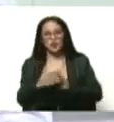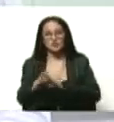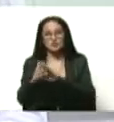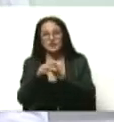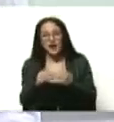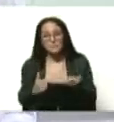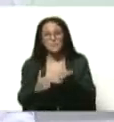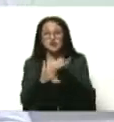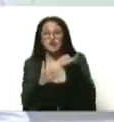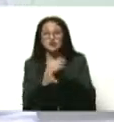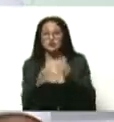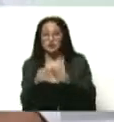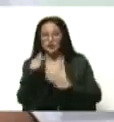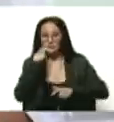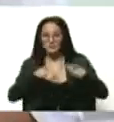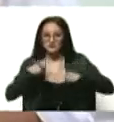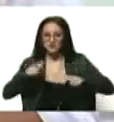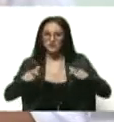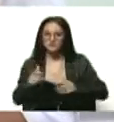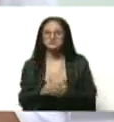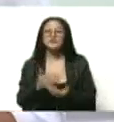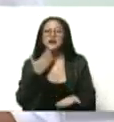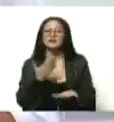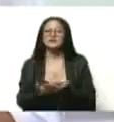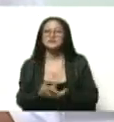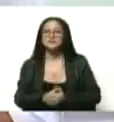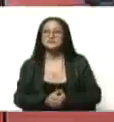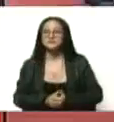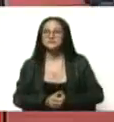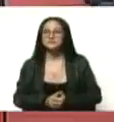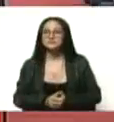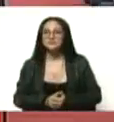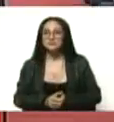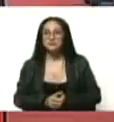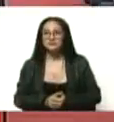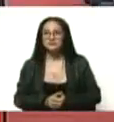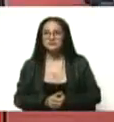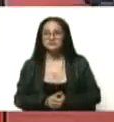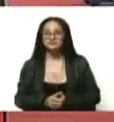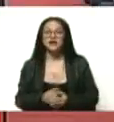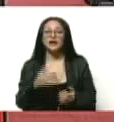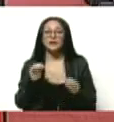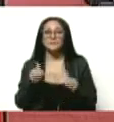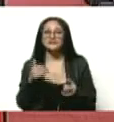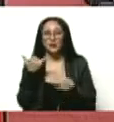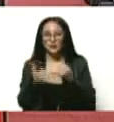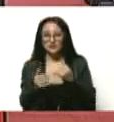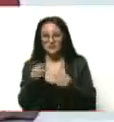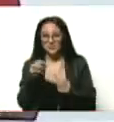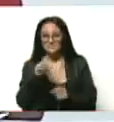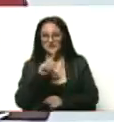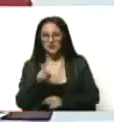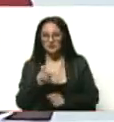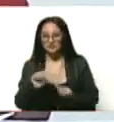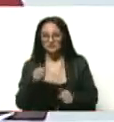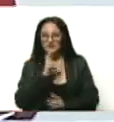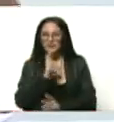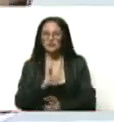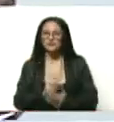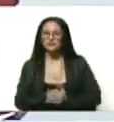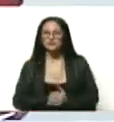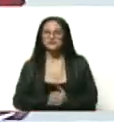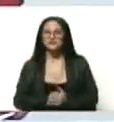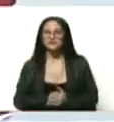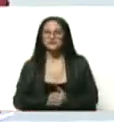las personas? Gracias, compañero. Fíjate, empezar por lo último. Retos. Bueno,